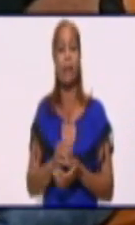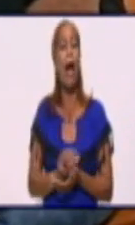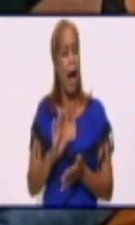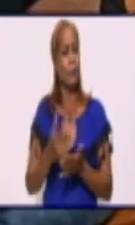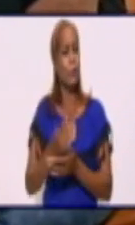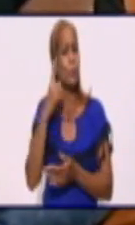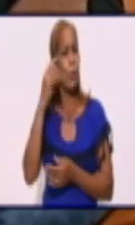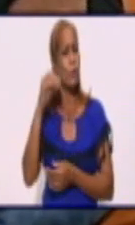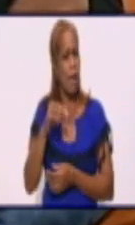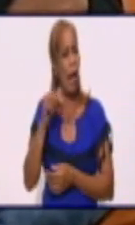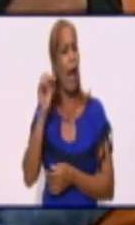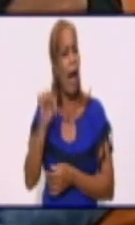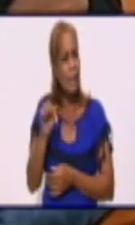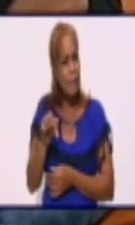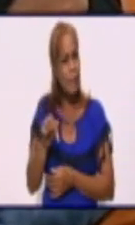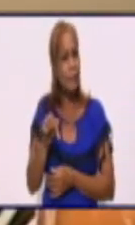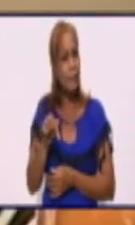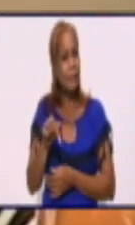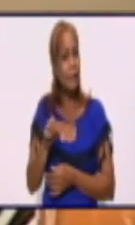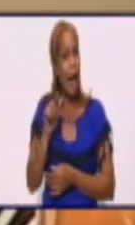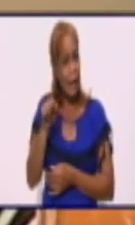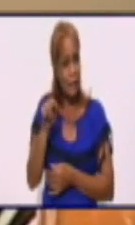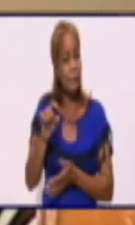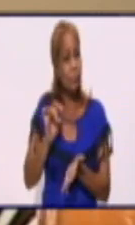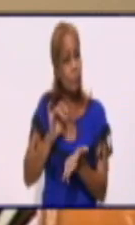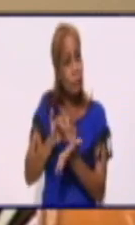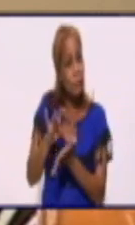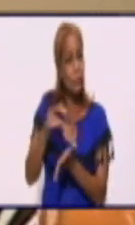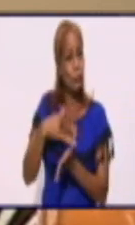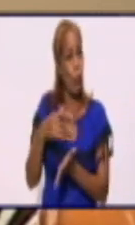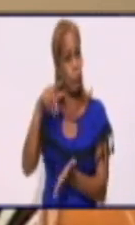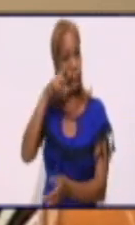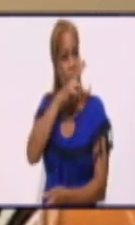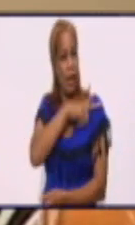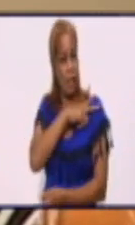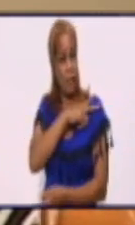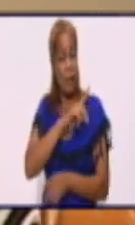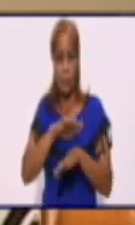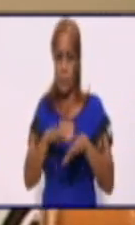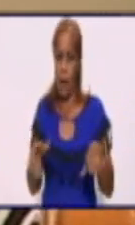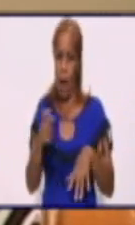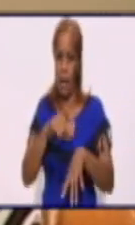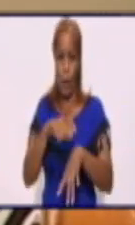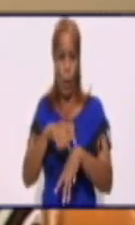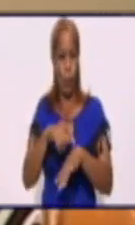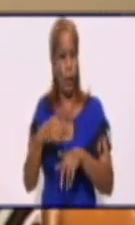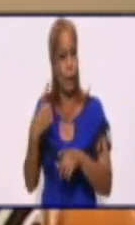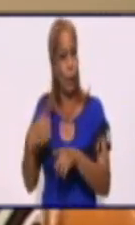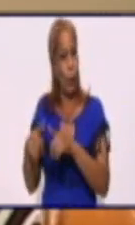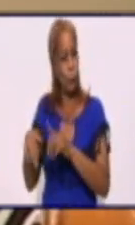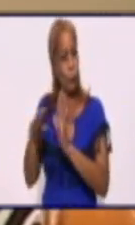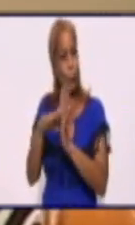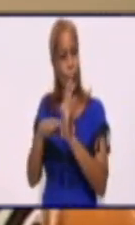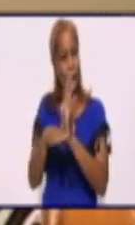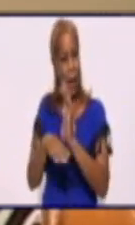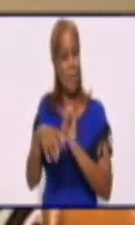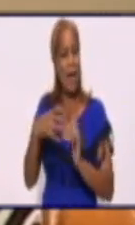Bueno, ahí llegaremos. Ah, es que ahí vamos a llegar. Claro que vamos a llegar. Hora de que este programa tenga aires nuevos.